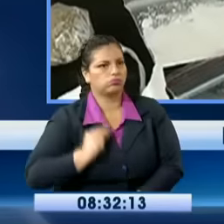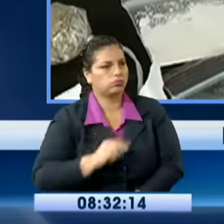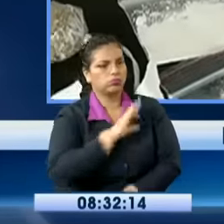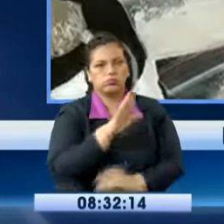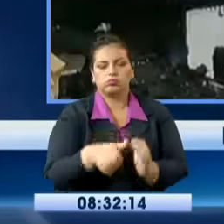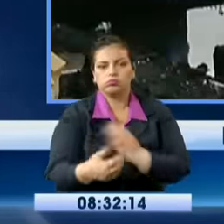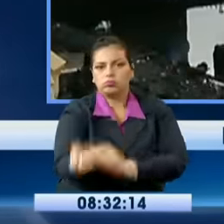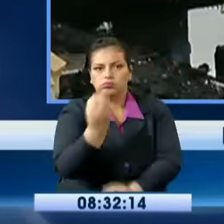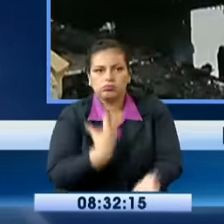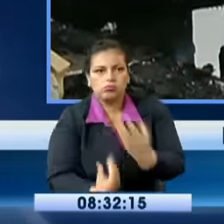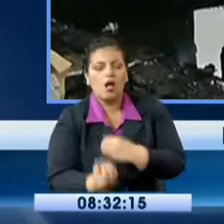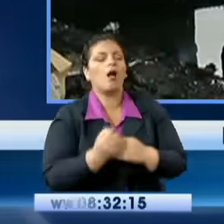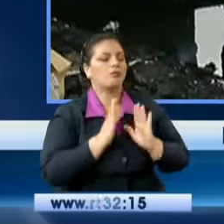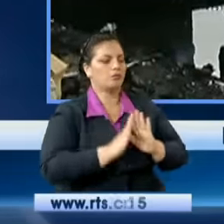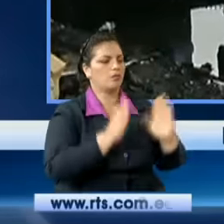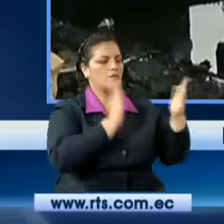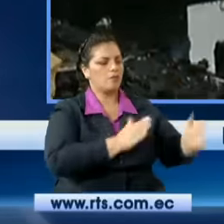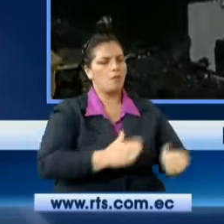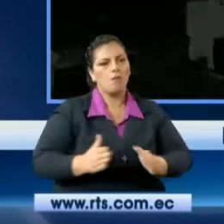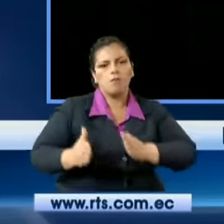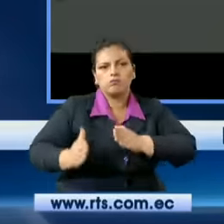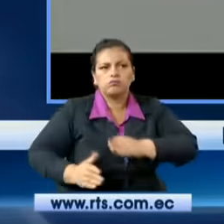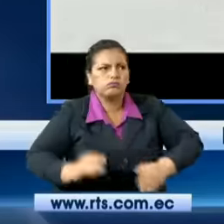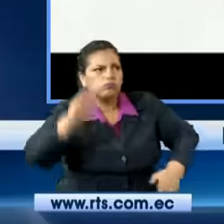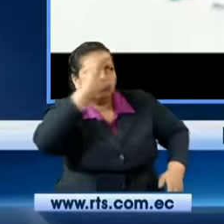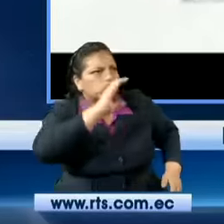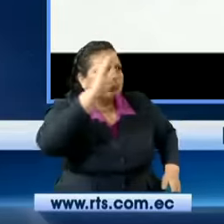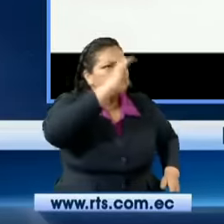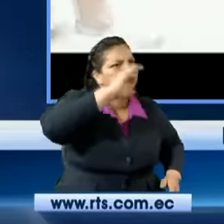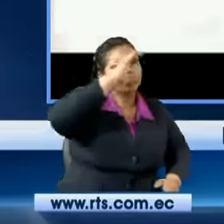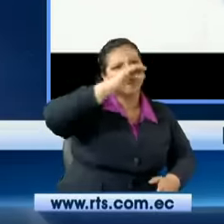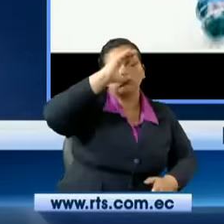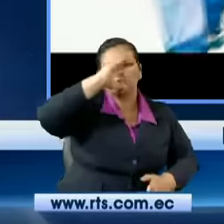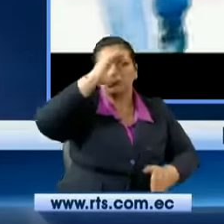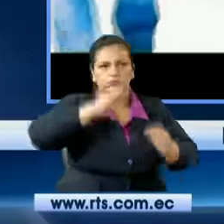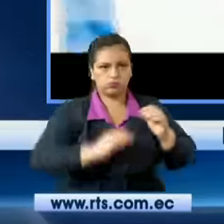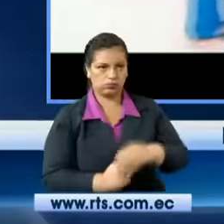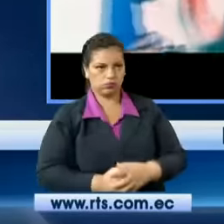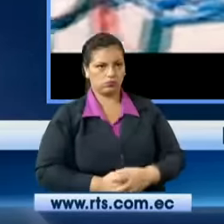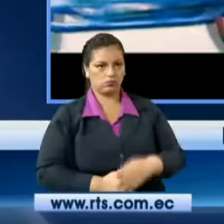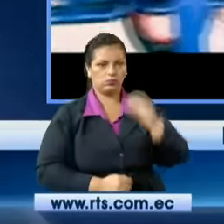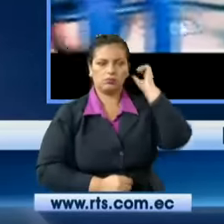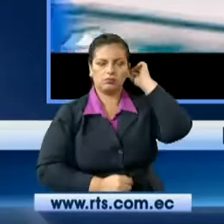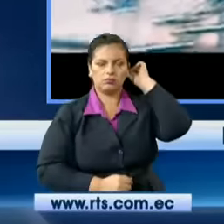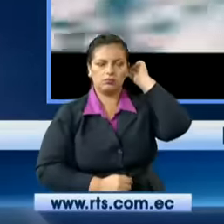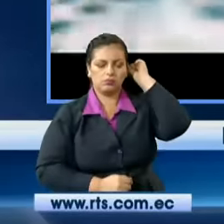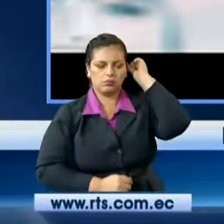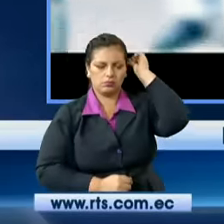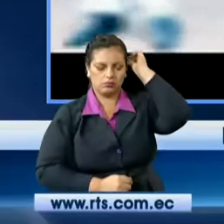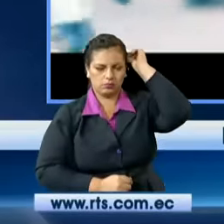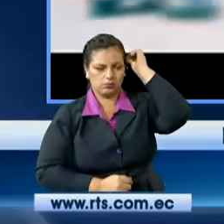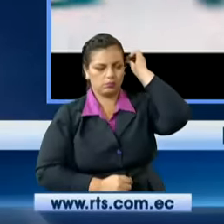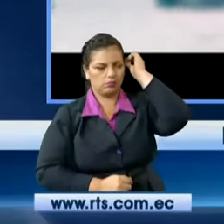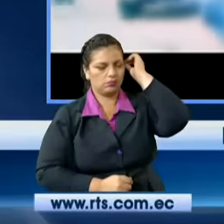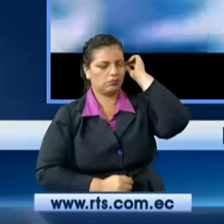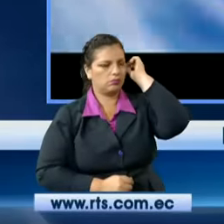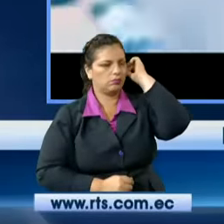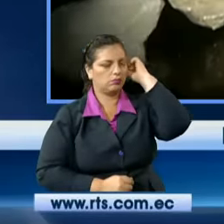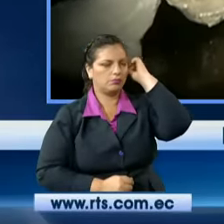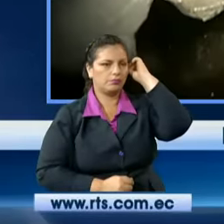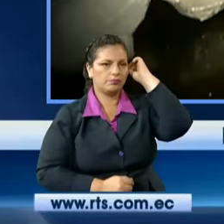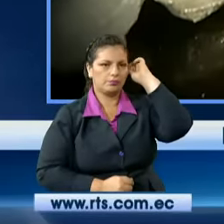puede convertir ya pues prácticamente en un plagio, en un secuestro. Y tenemos, repito, una unidad debidamente especializada que se encarga. Yo me vuelvo a preguntar, ¿siempre por el